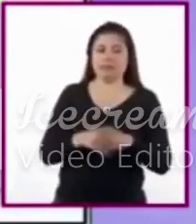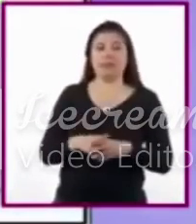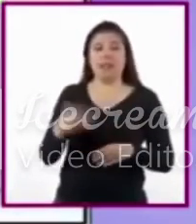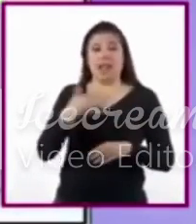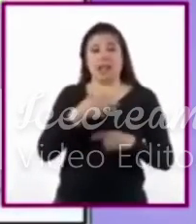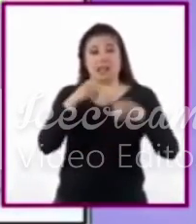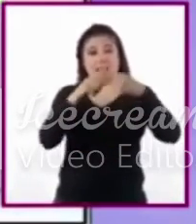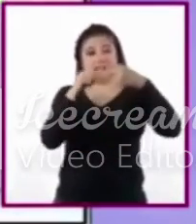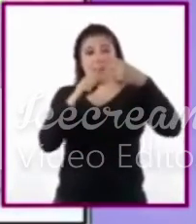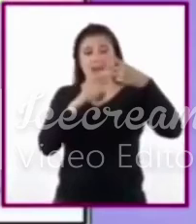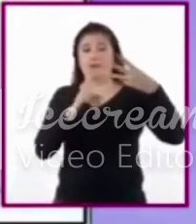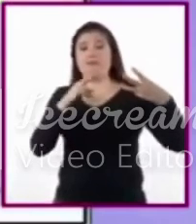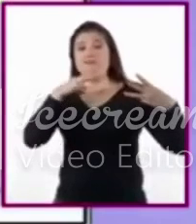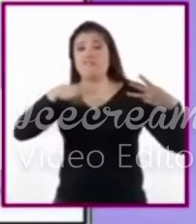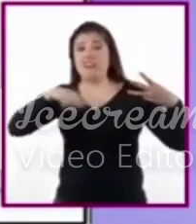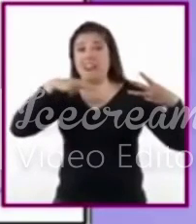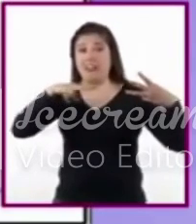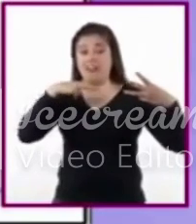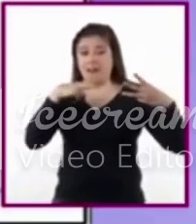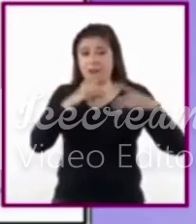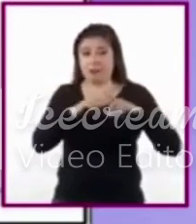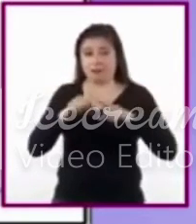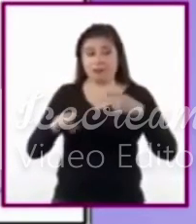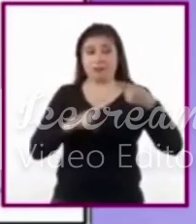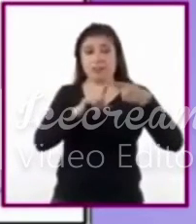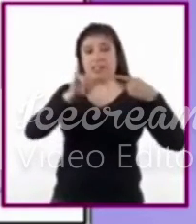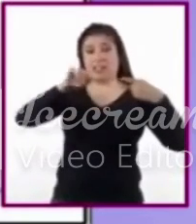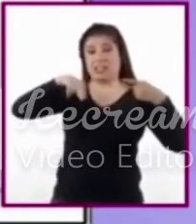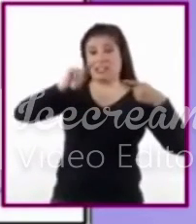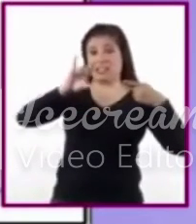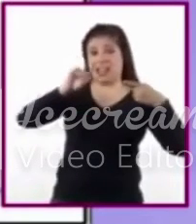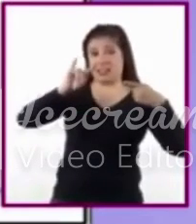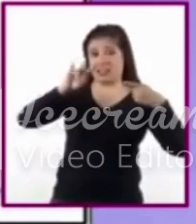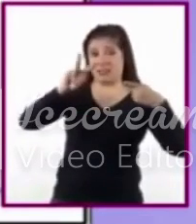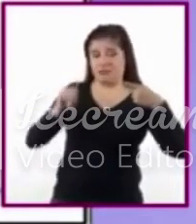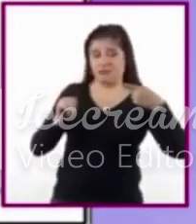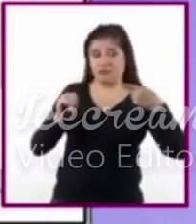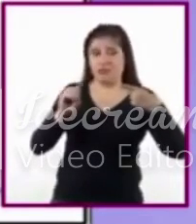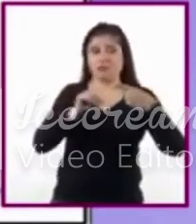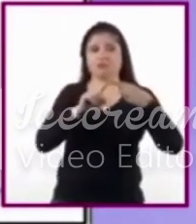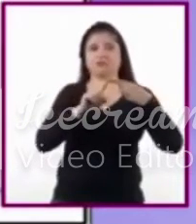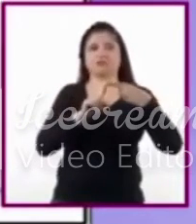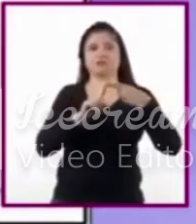Existen 3 modos verbales: el indicativo.